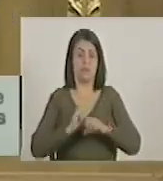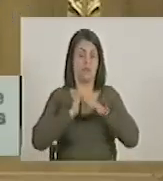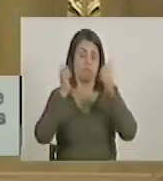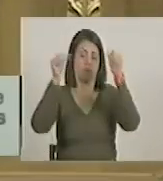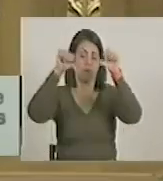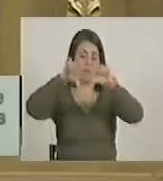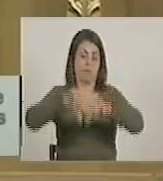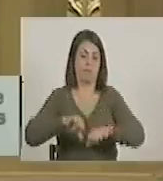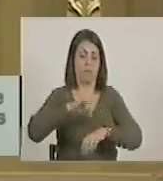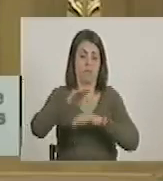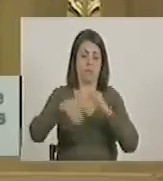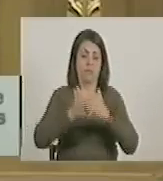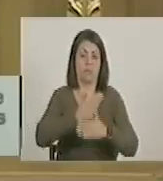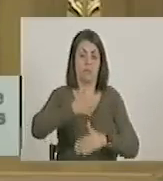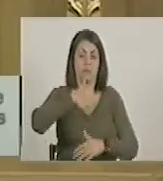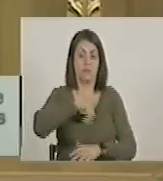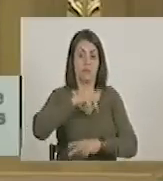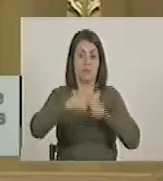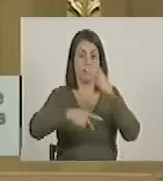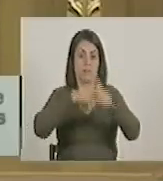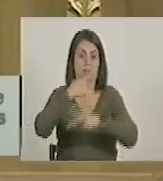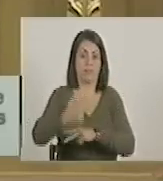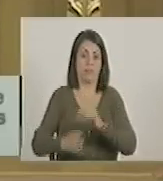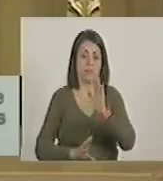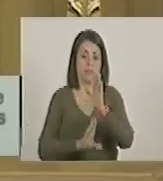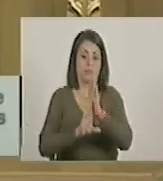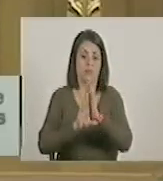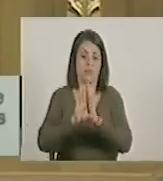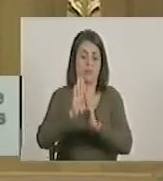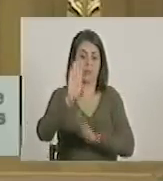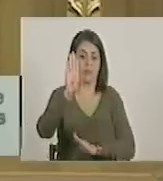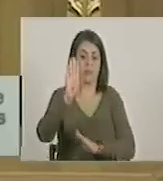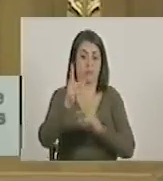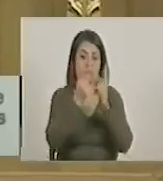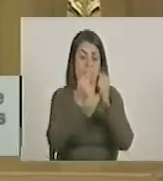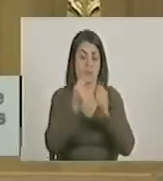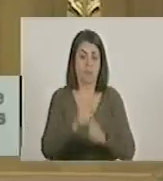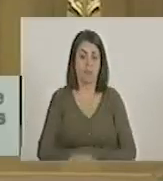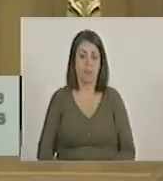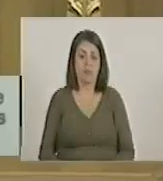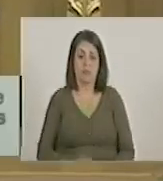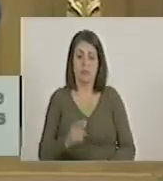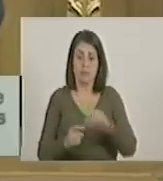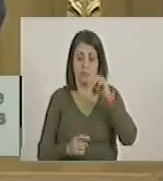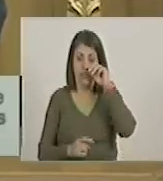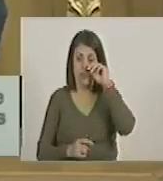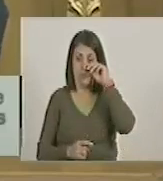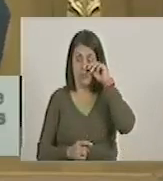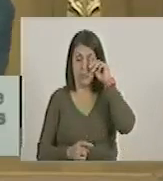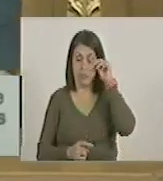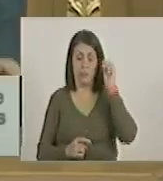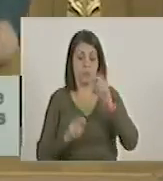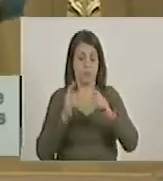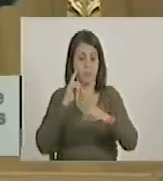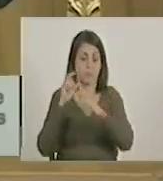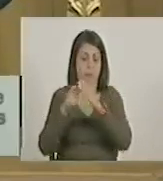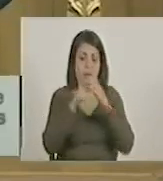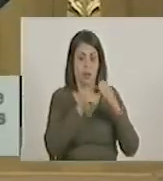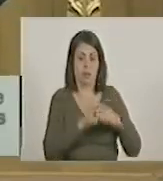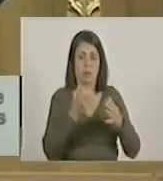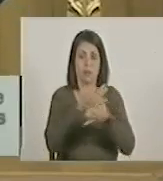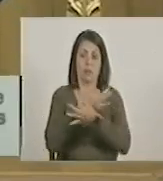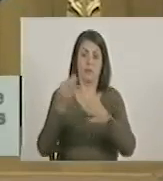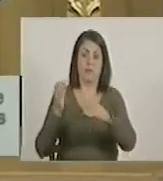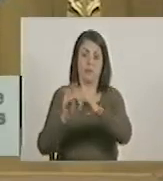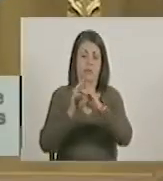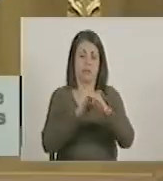desplome de nuestro proceso de crecimiento y desarrollo económico. Entonces aquí hay sectores claramente identificados y ahí está